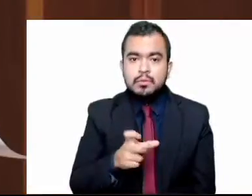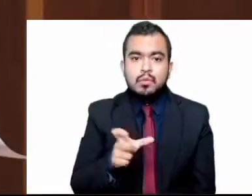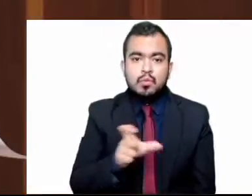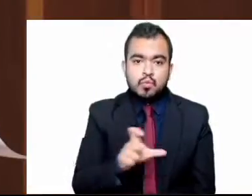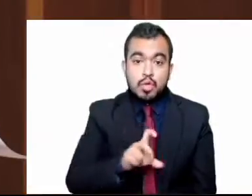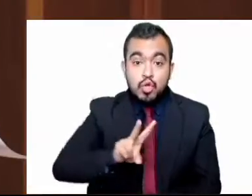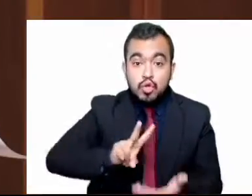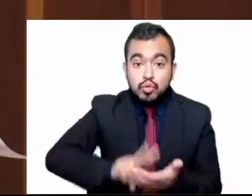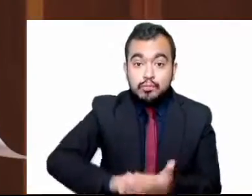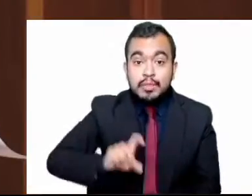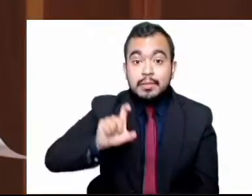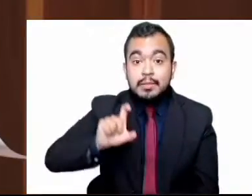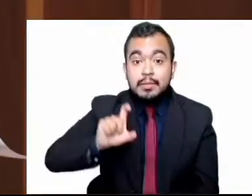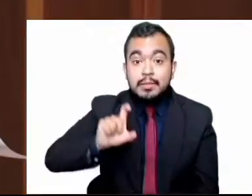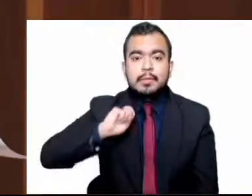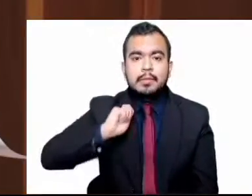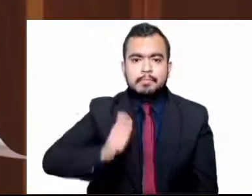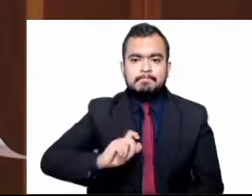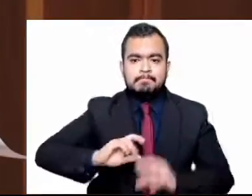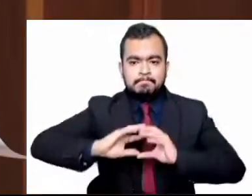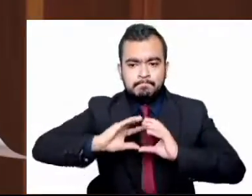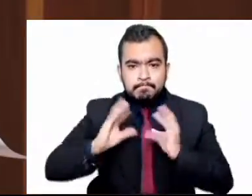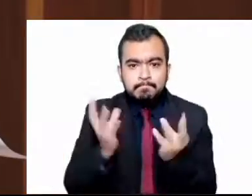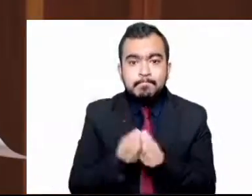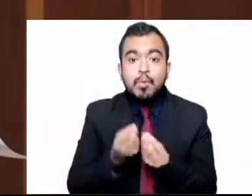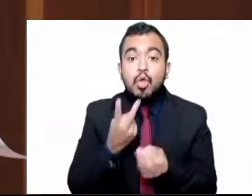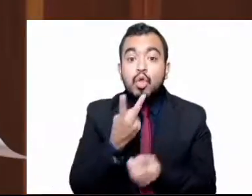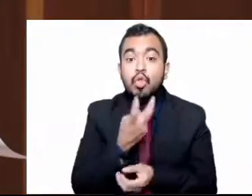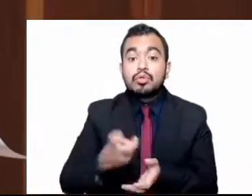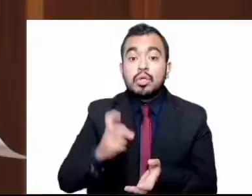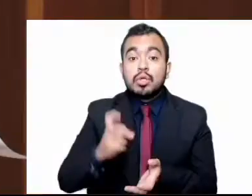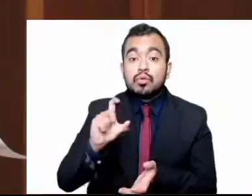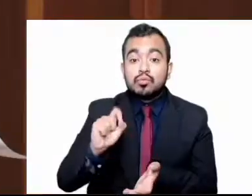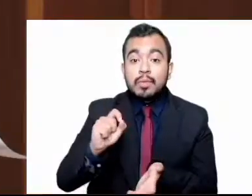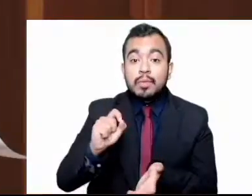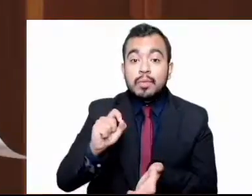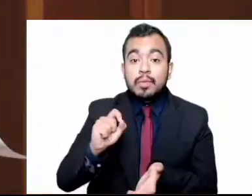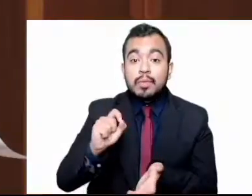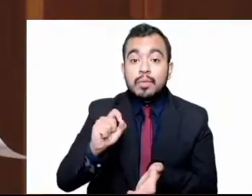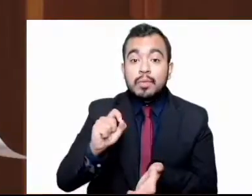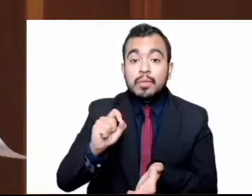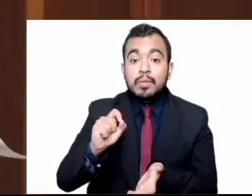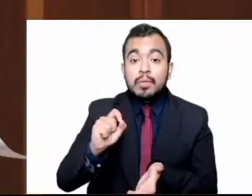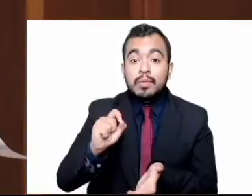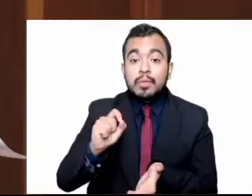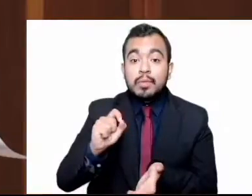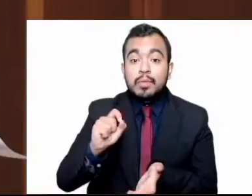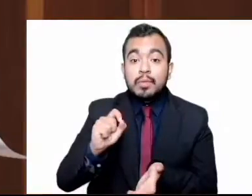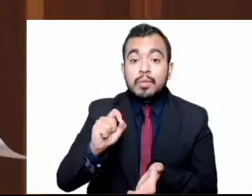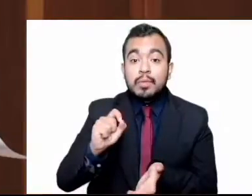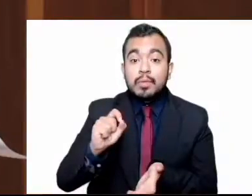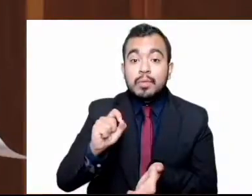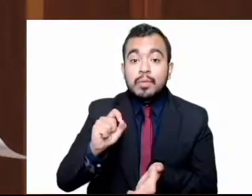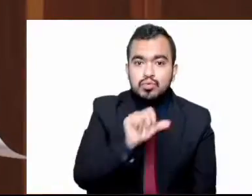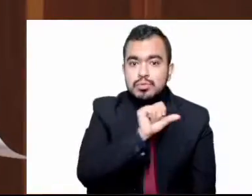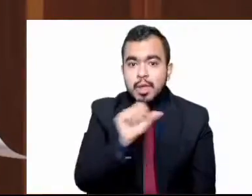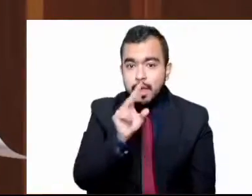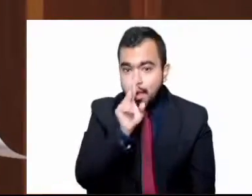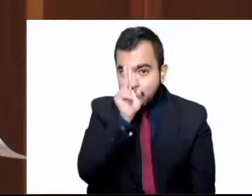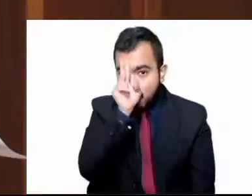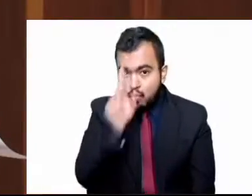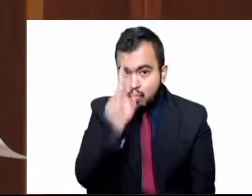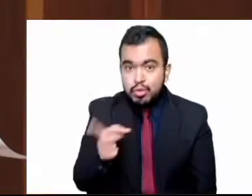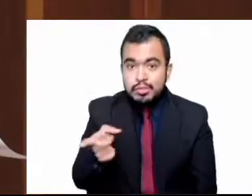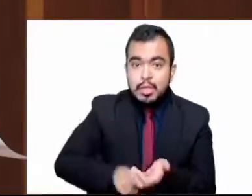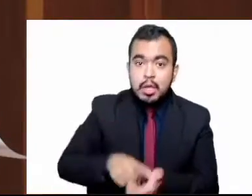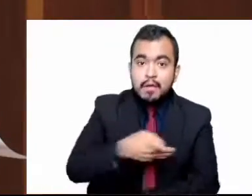una cifra de 220.028 denuncias por violencia familiar, con base en la información pública generada